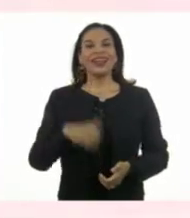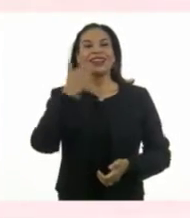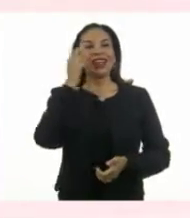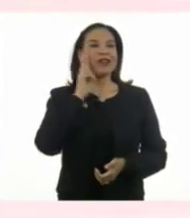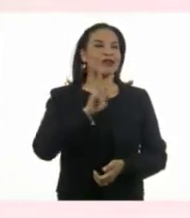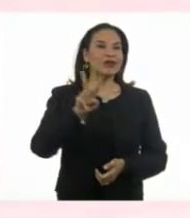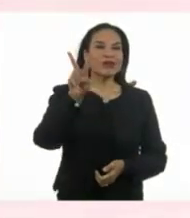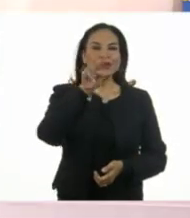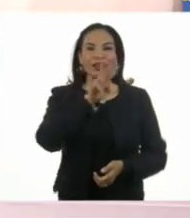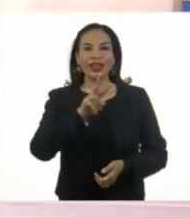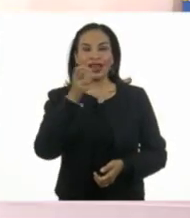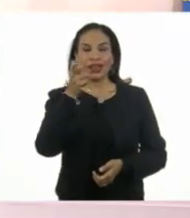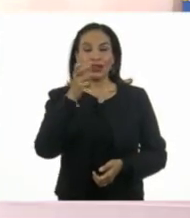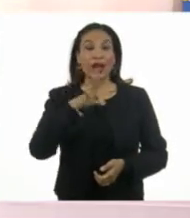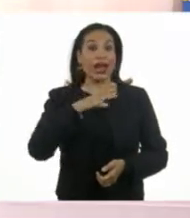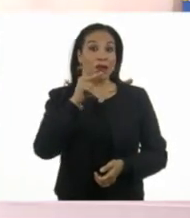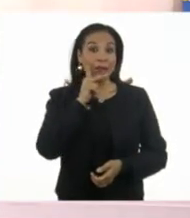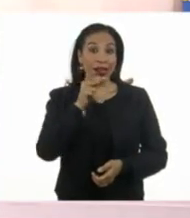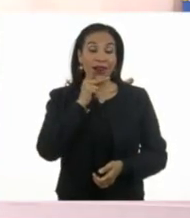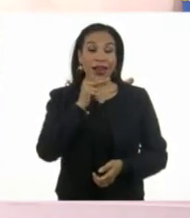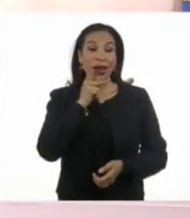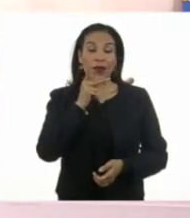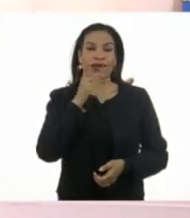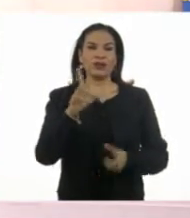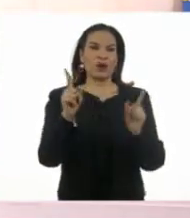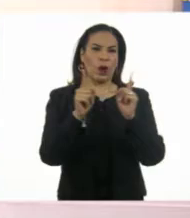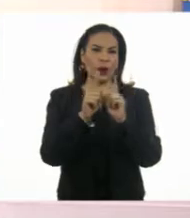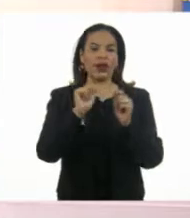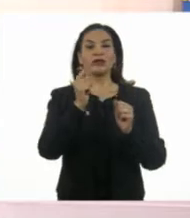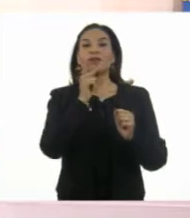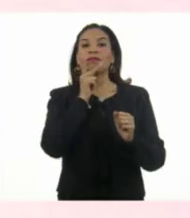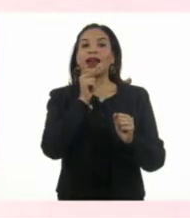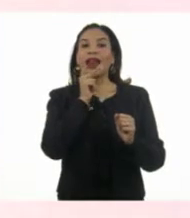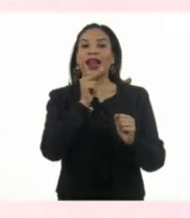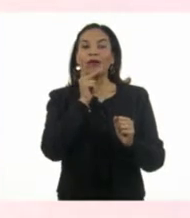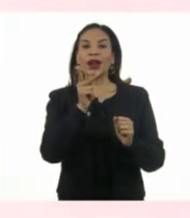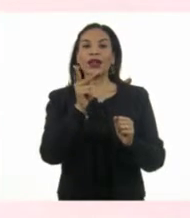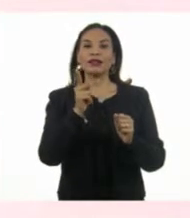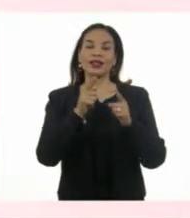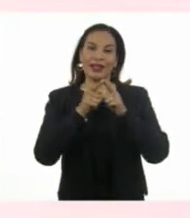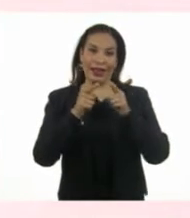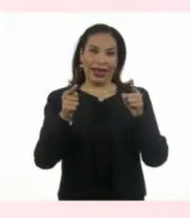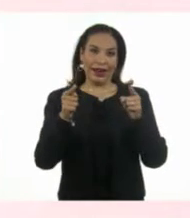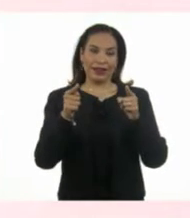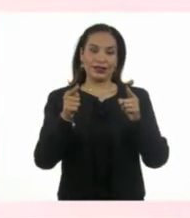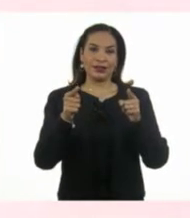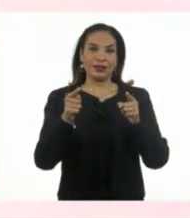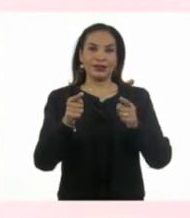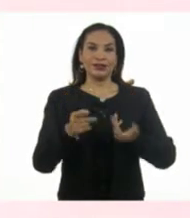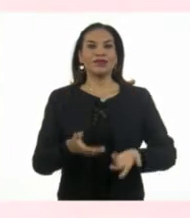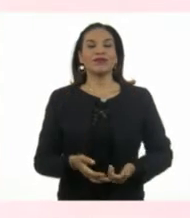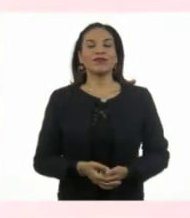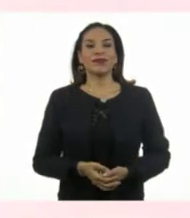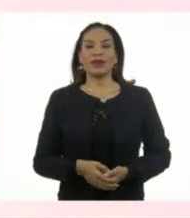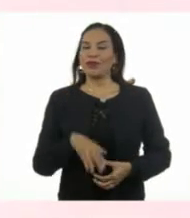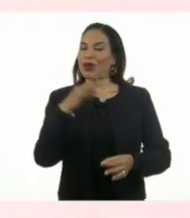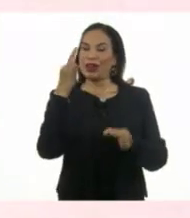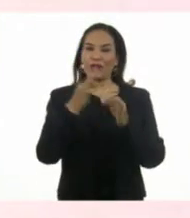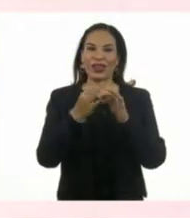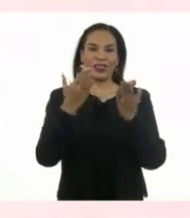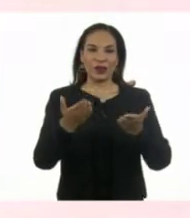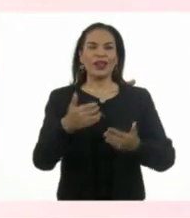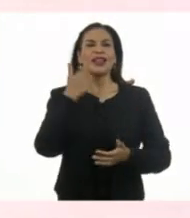que observen eso. Cómo hay palabras que son cortas y palabras que son largas. ¿Sí? Así es.